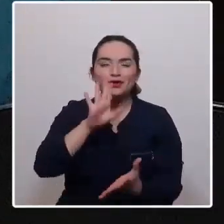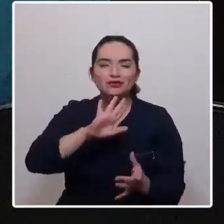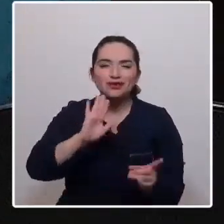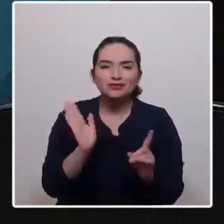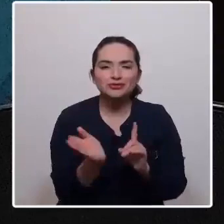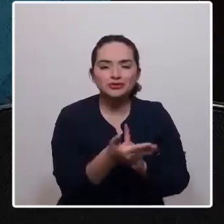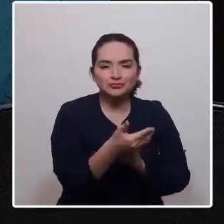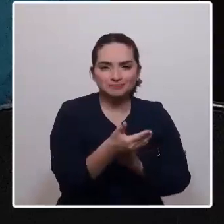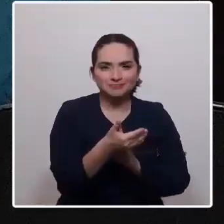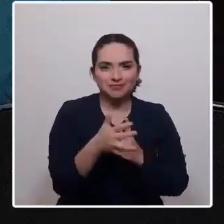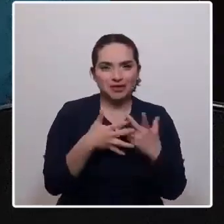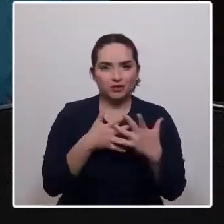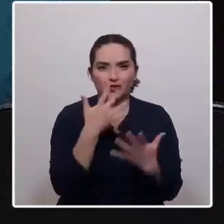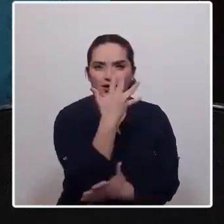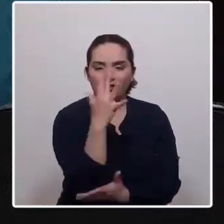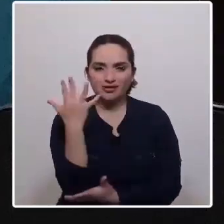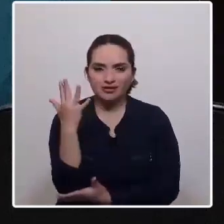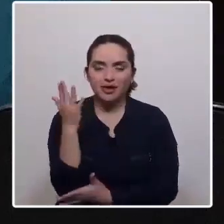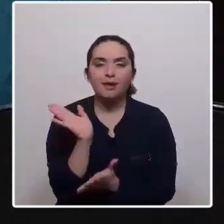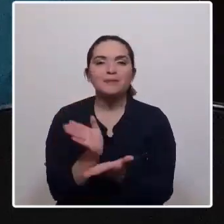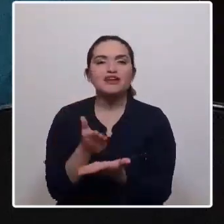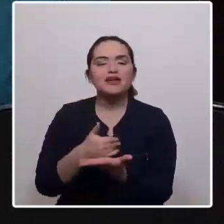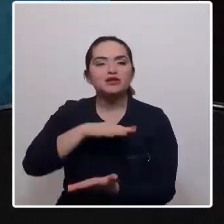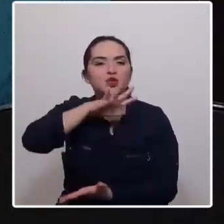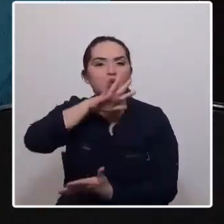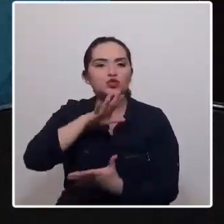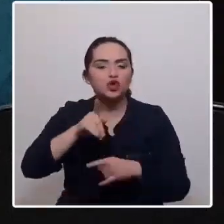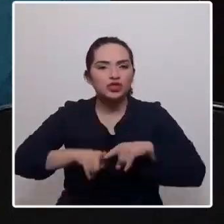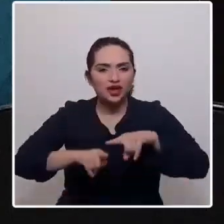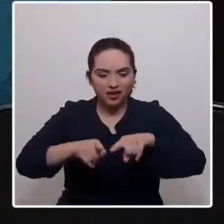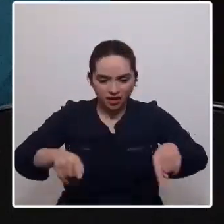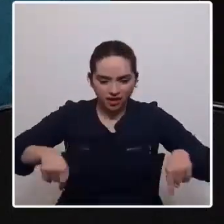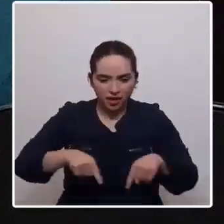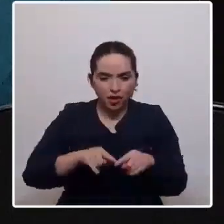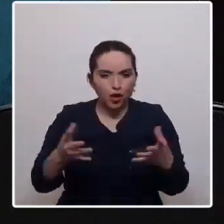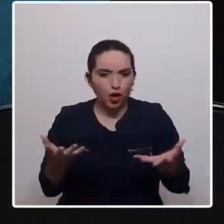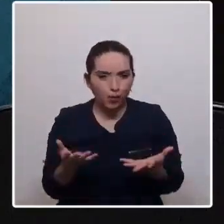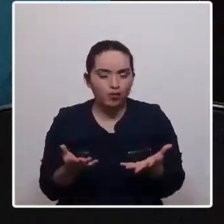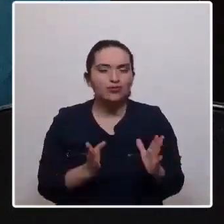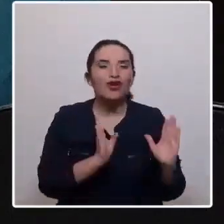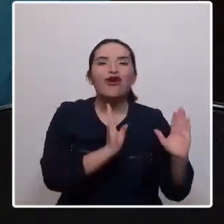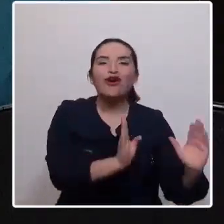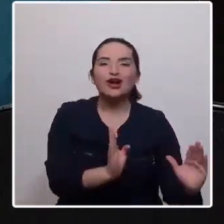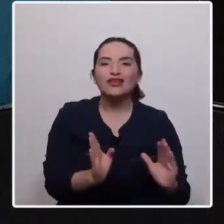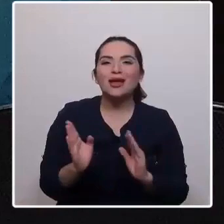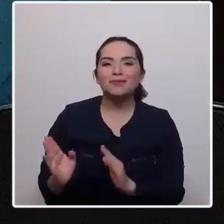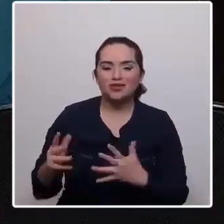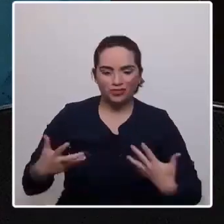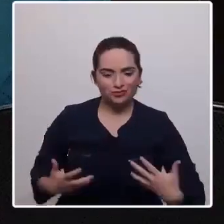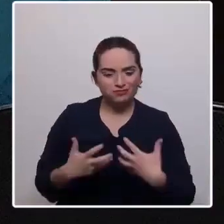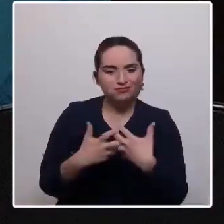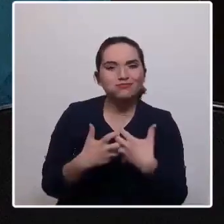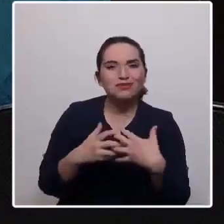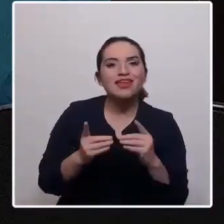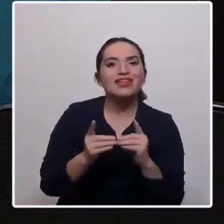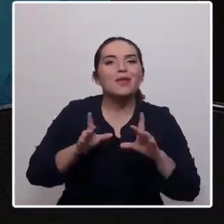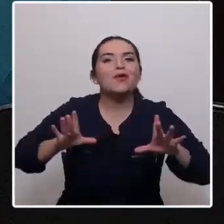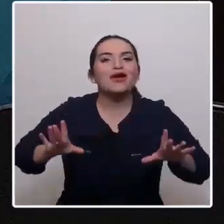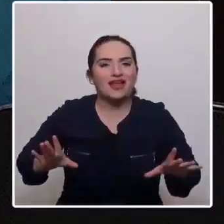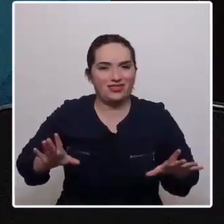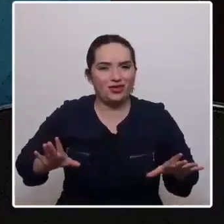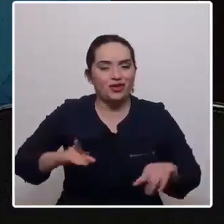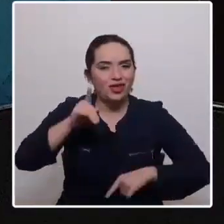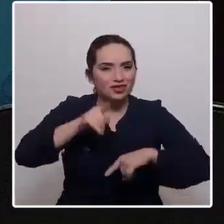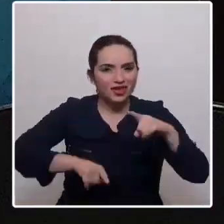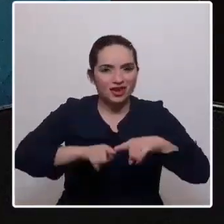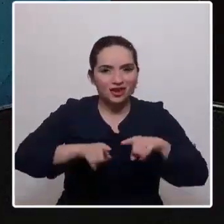en la planificación de los usos del suelo, para así alcanzar un ordenamiento compatible y democrático de los usos del suelo